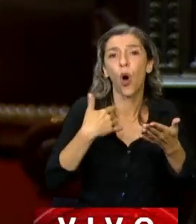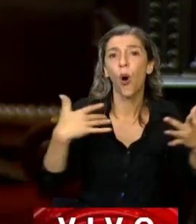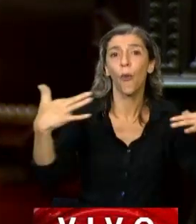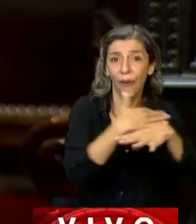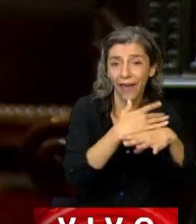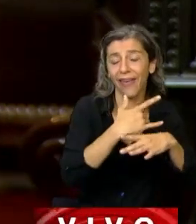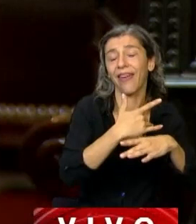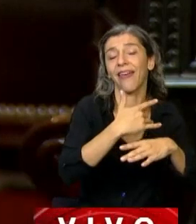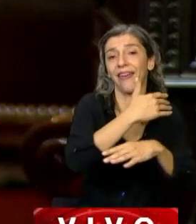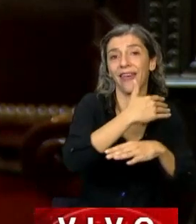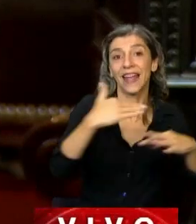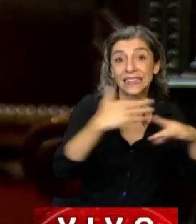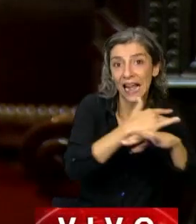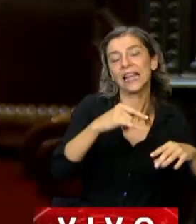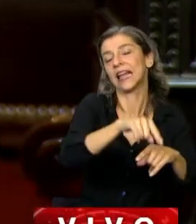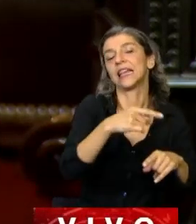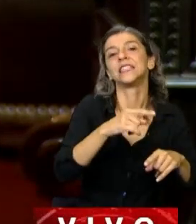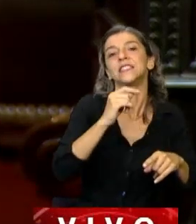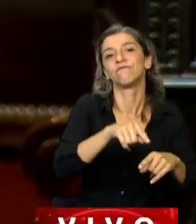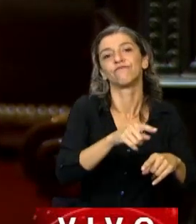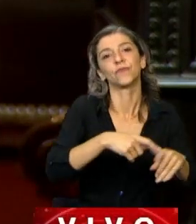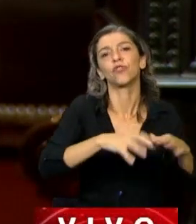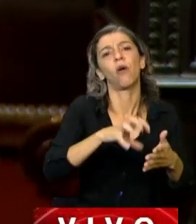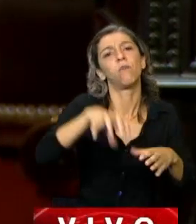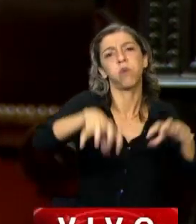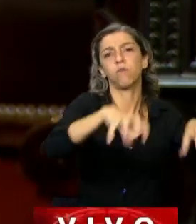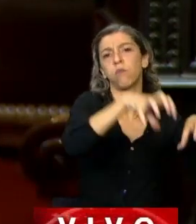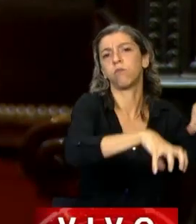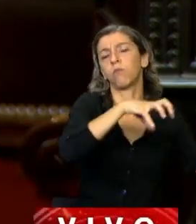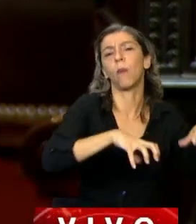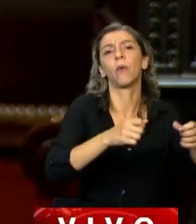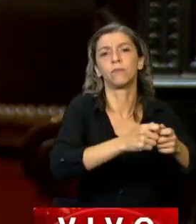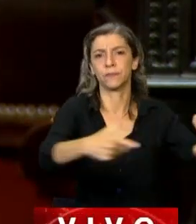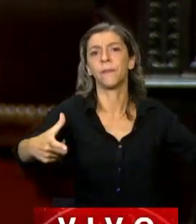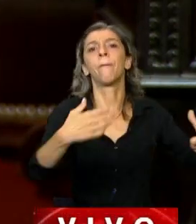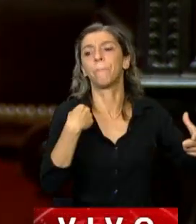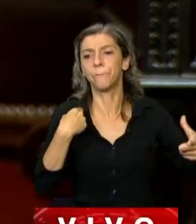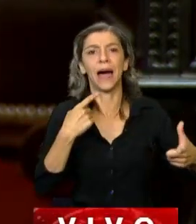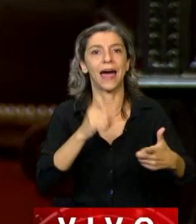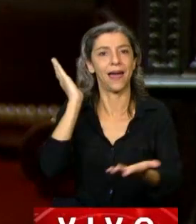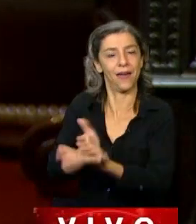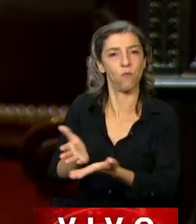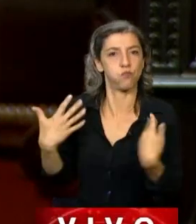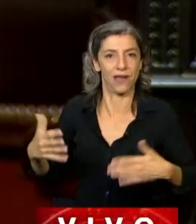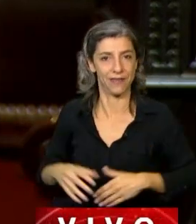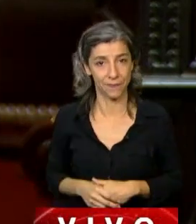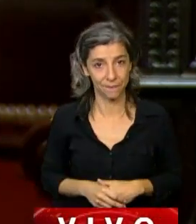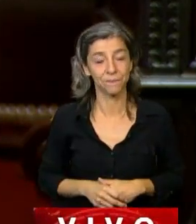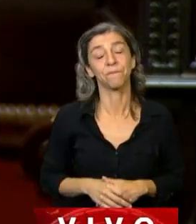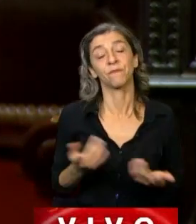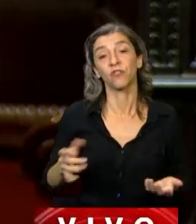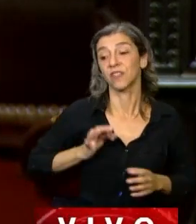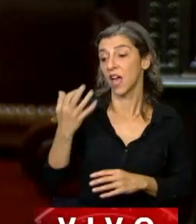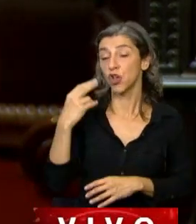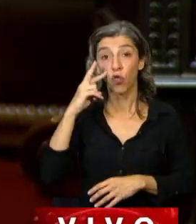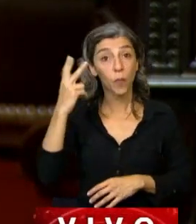esas sanciones sean efectivas. Los números en Mendoza entonces muestran que desde 2018 hubo una caída